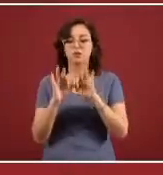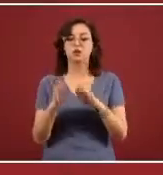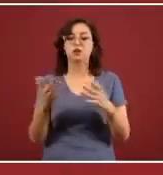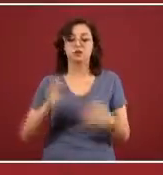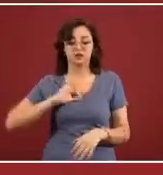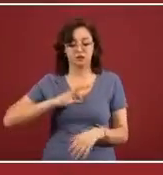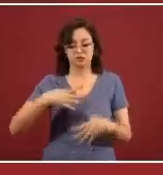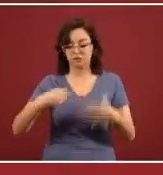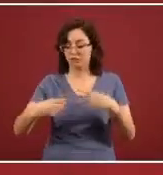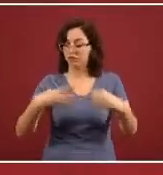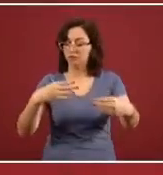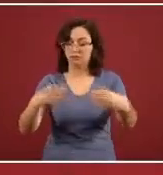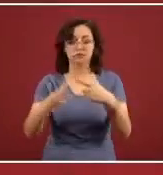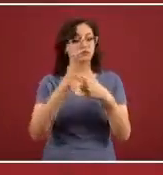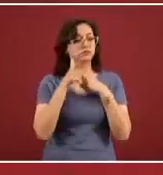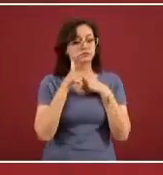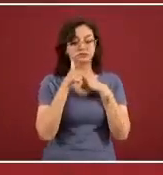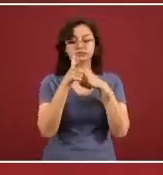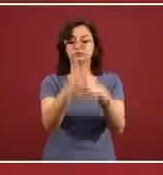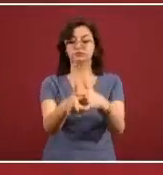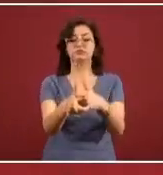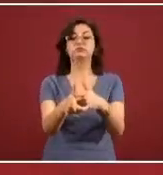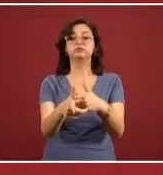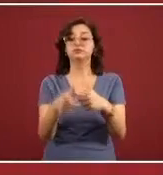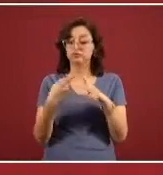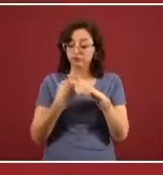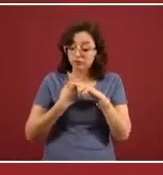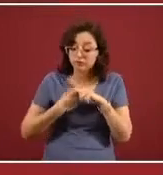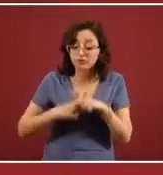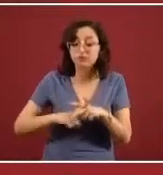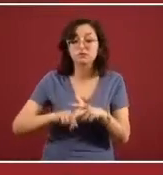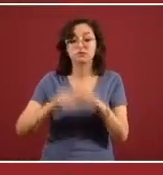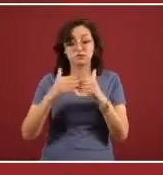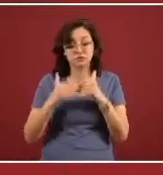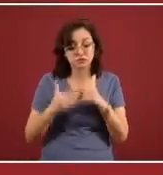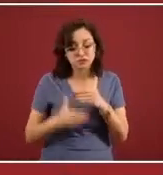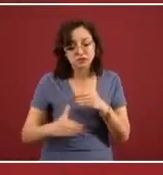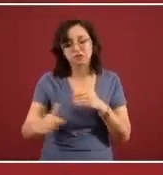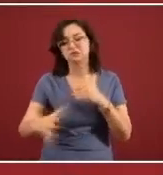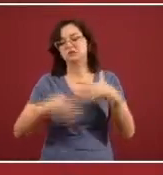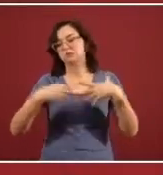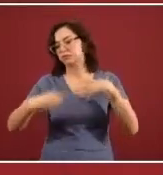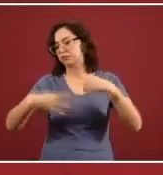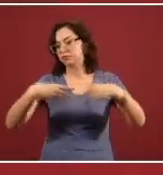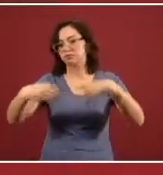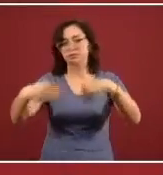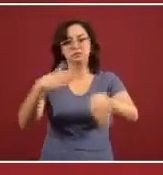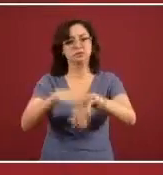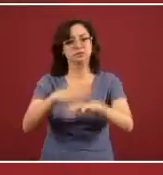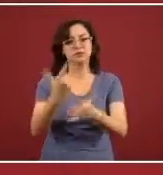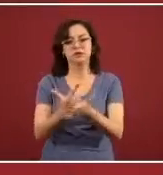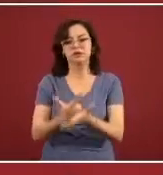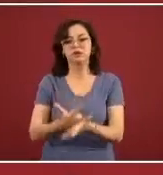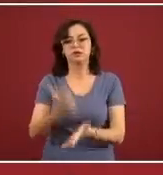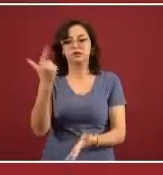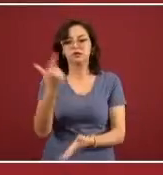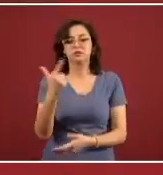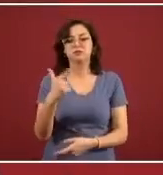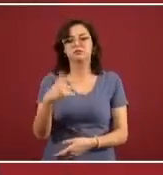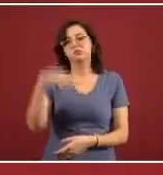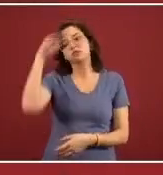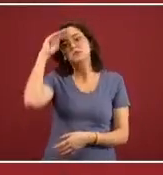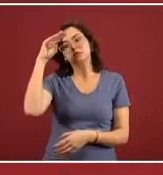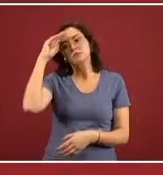epidemia no se ha acabado, la epidemia está apenas entrando en su fase más intensa, y hemos estimado que en